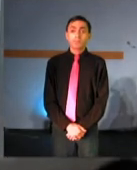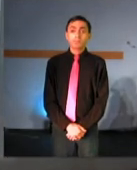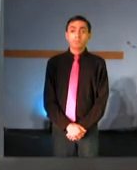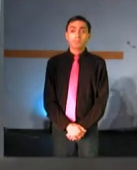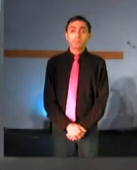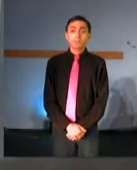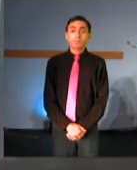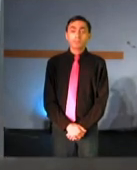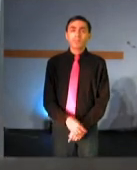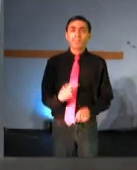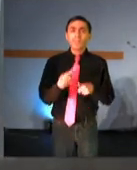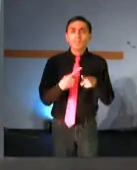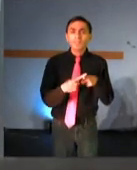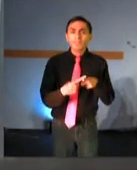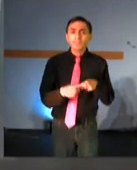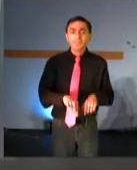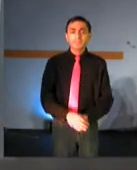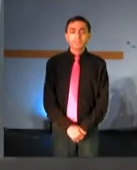¿Quién? ¿De quién?